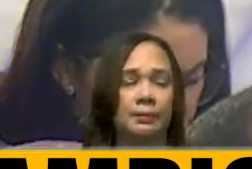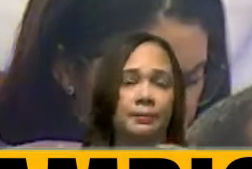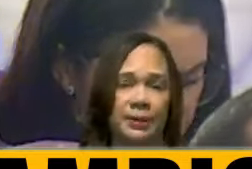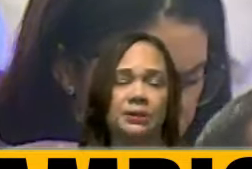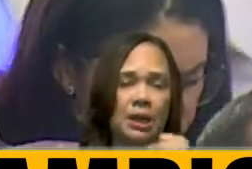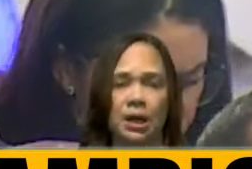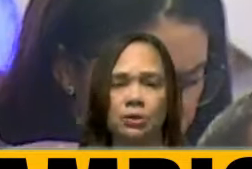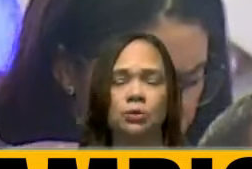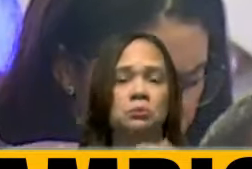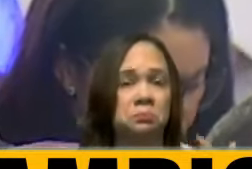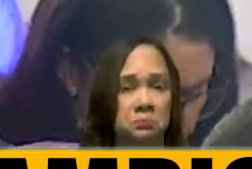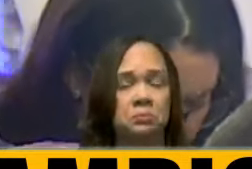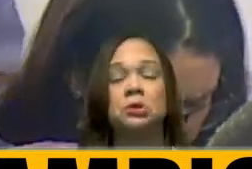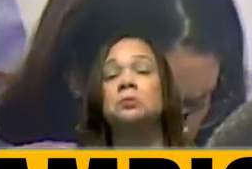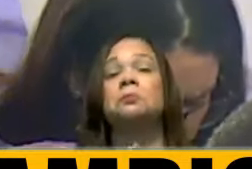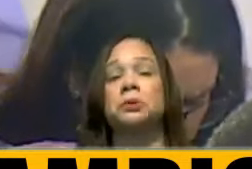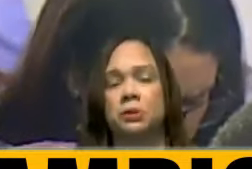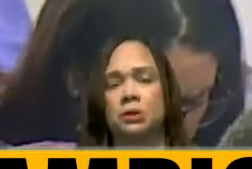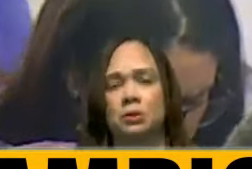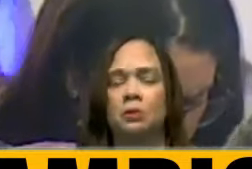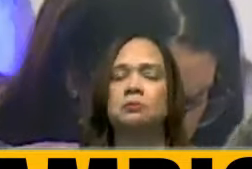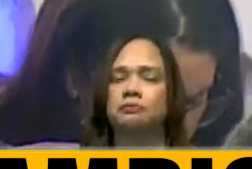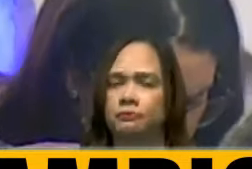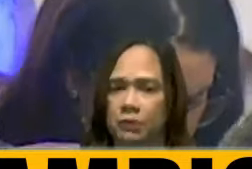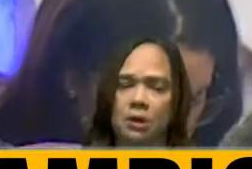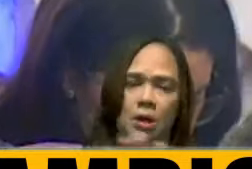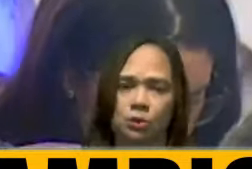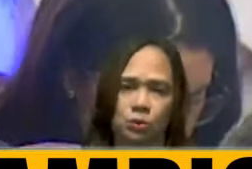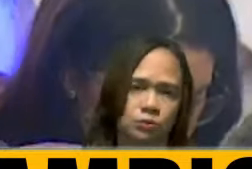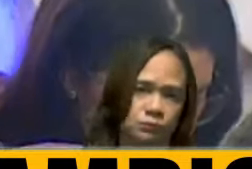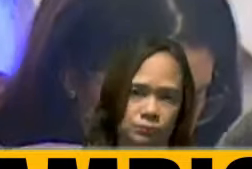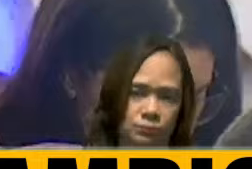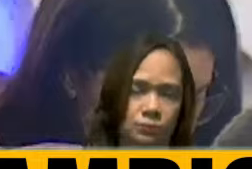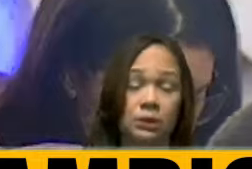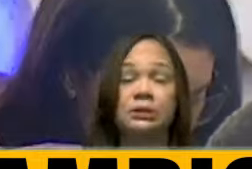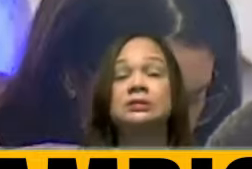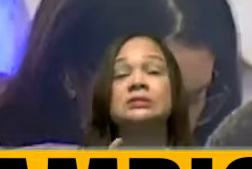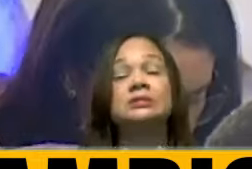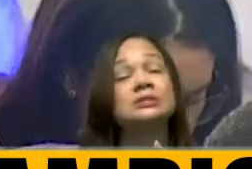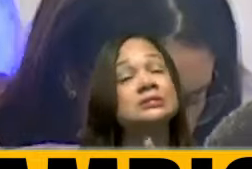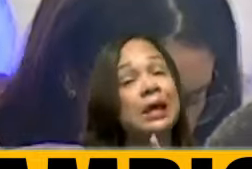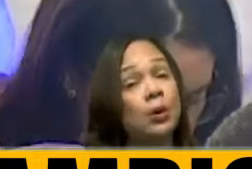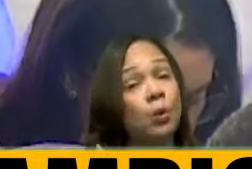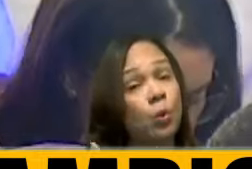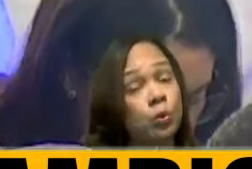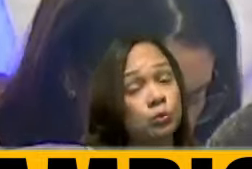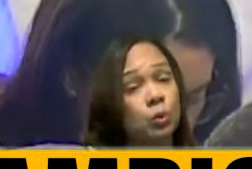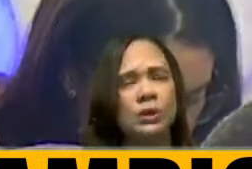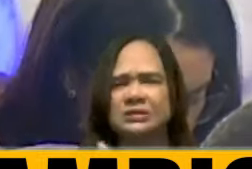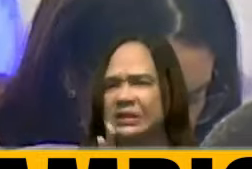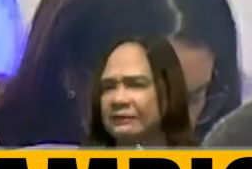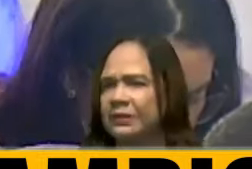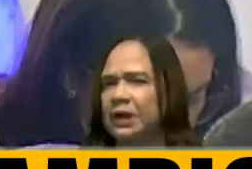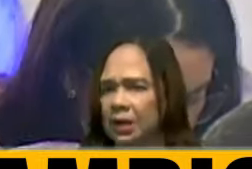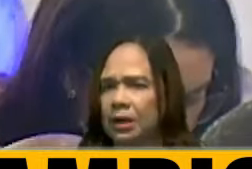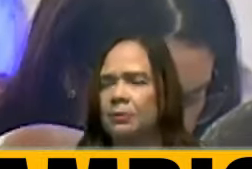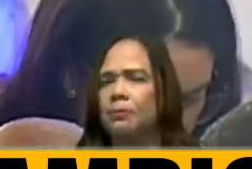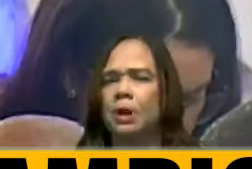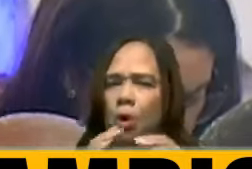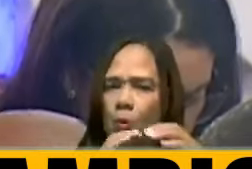años Así que primeramente Felicidades a todos segundo ante lo que eso implica para